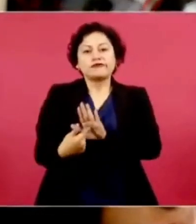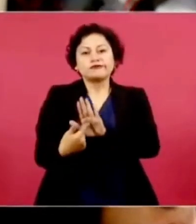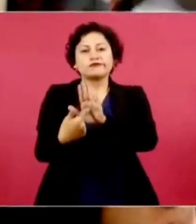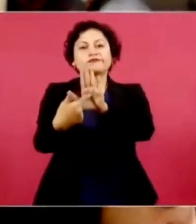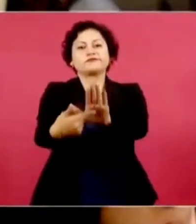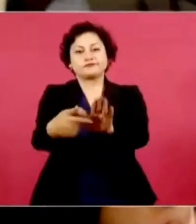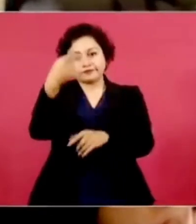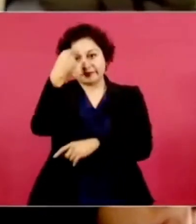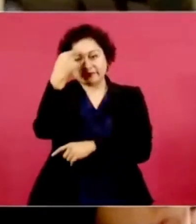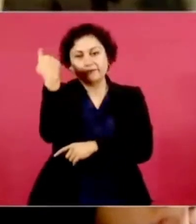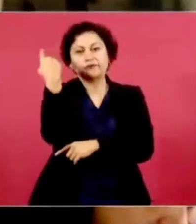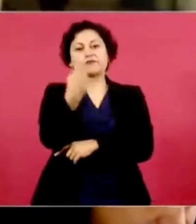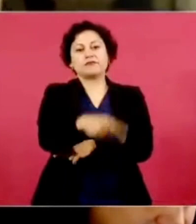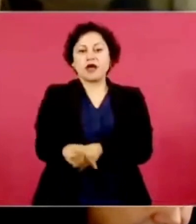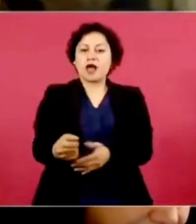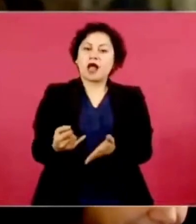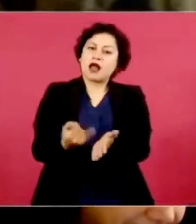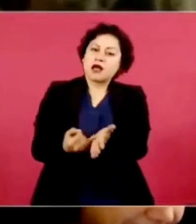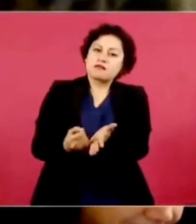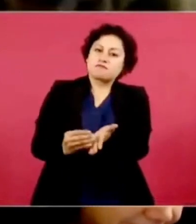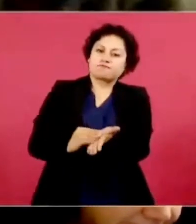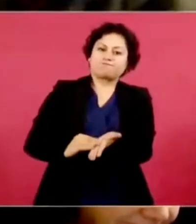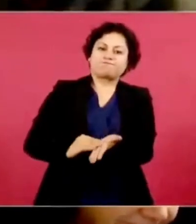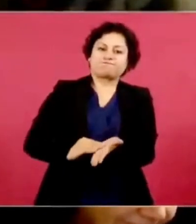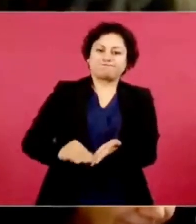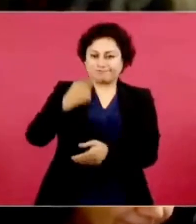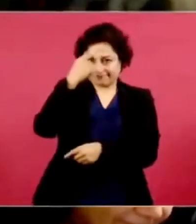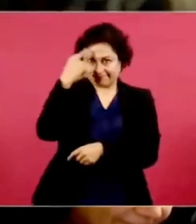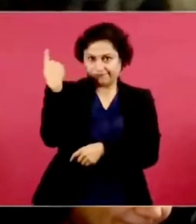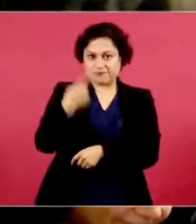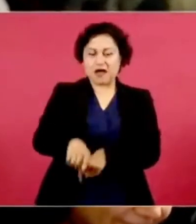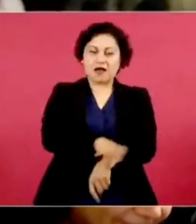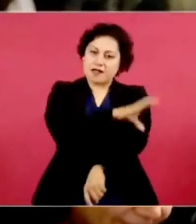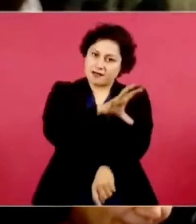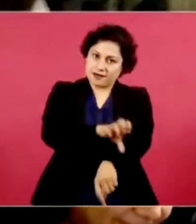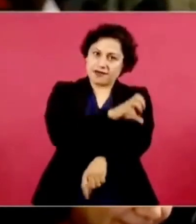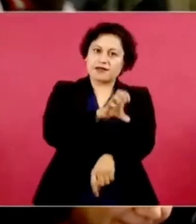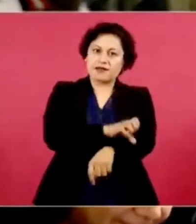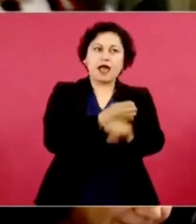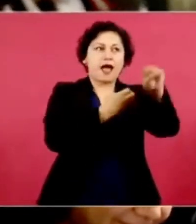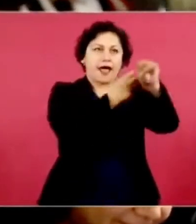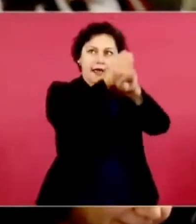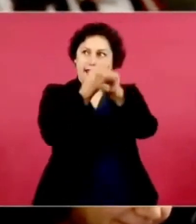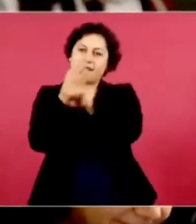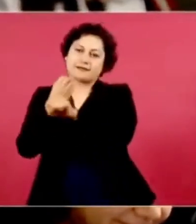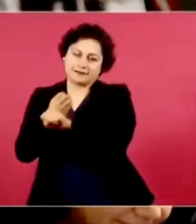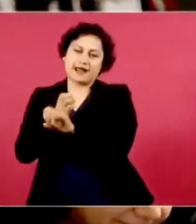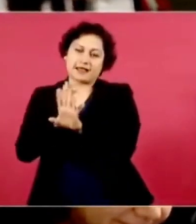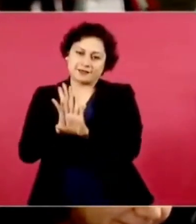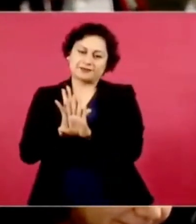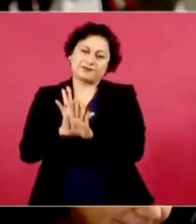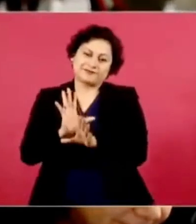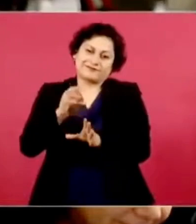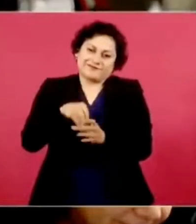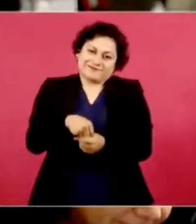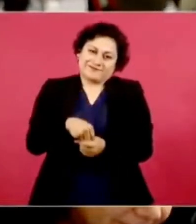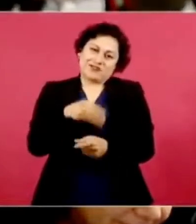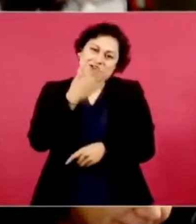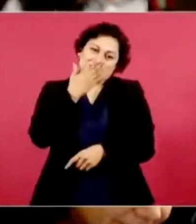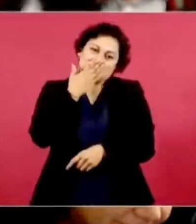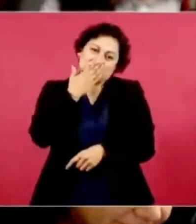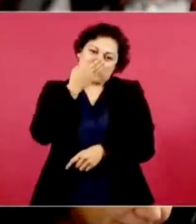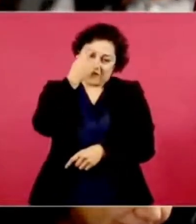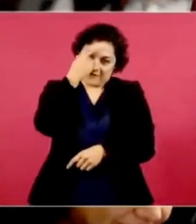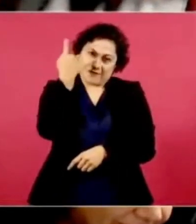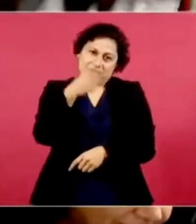de la energía eléctrica, una necesidad grande en varios estados, pero que a nosotros en Sonora ya es una realidad